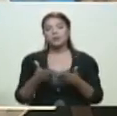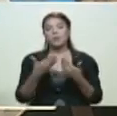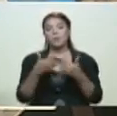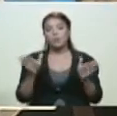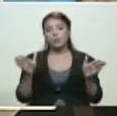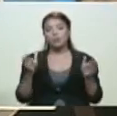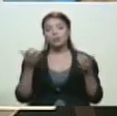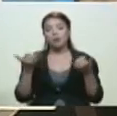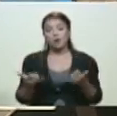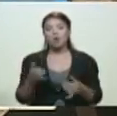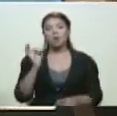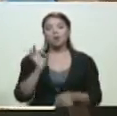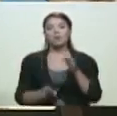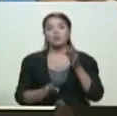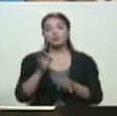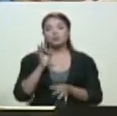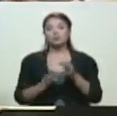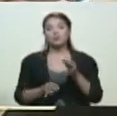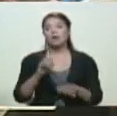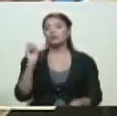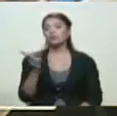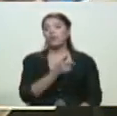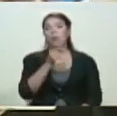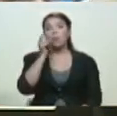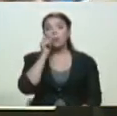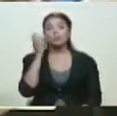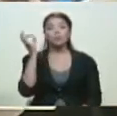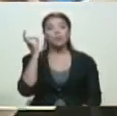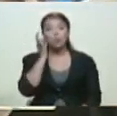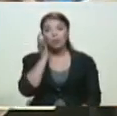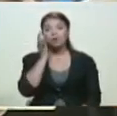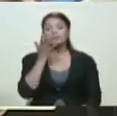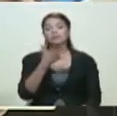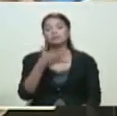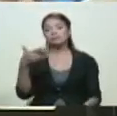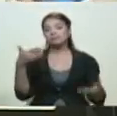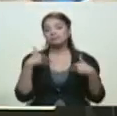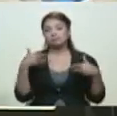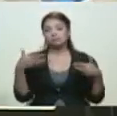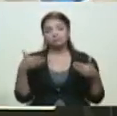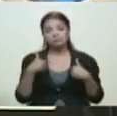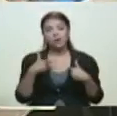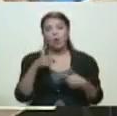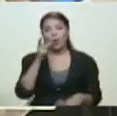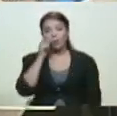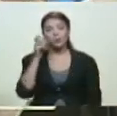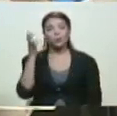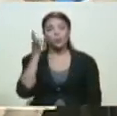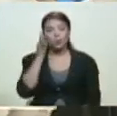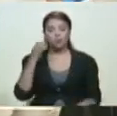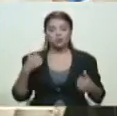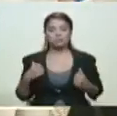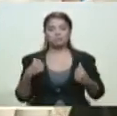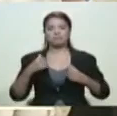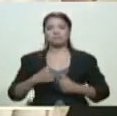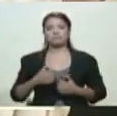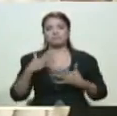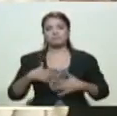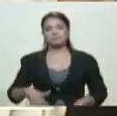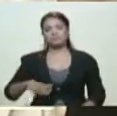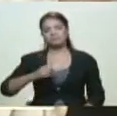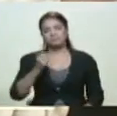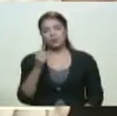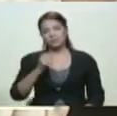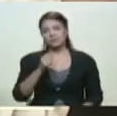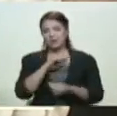haga justicia. Y los hombres y mujeres que fueron víctimas, hombres y mujeres con uniforme, que fueron víctimas